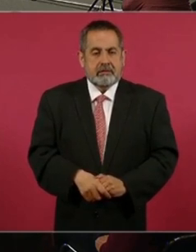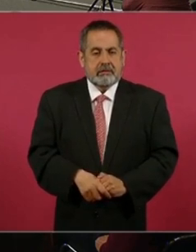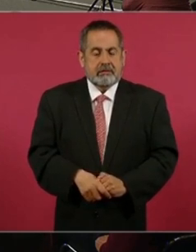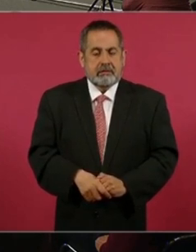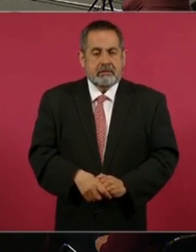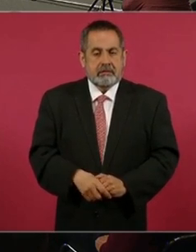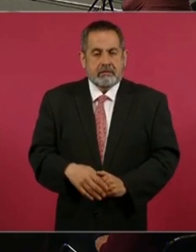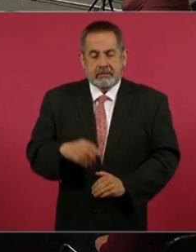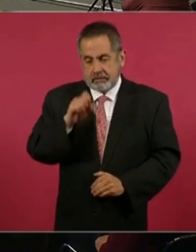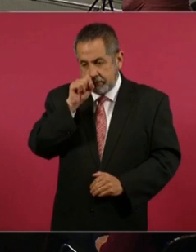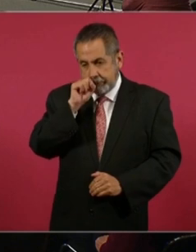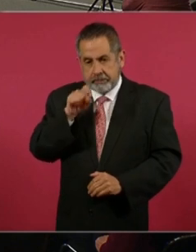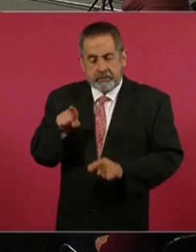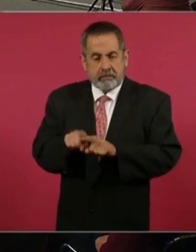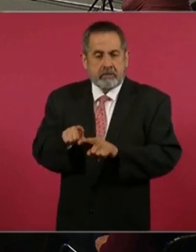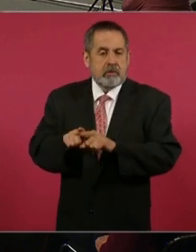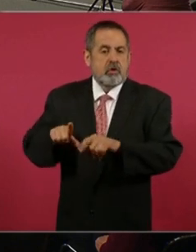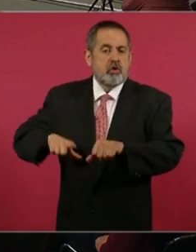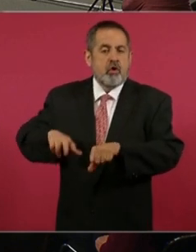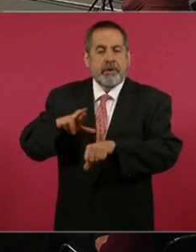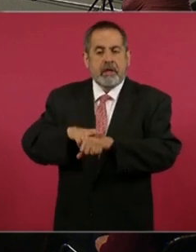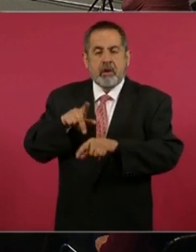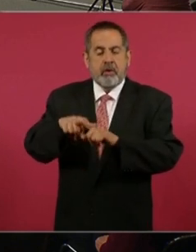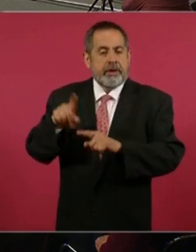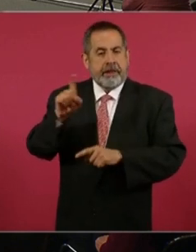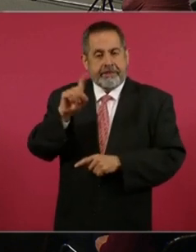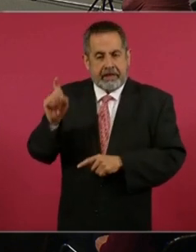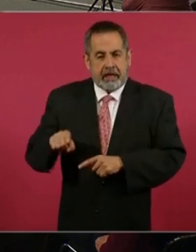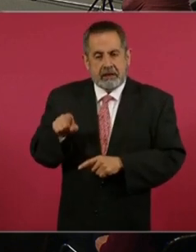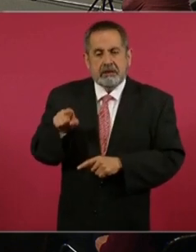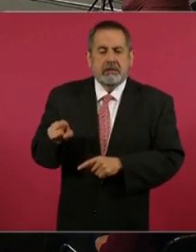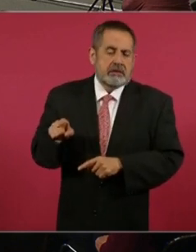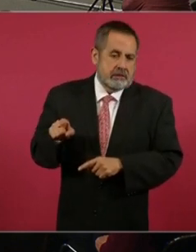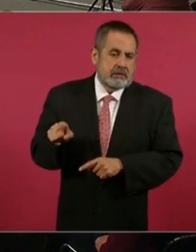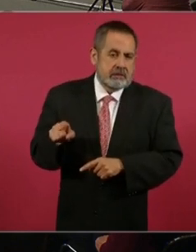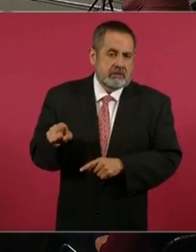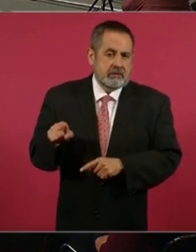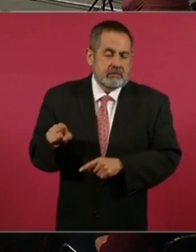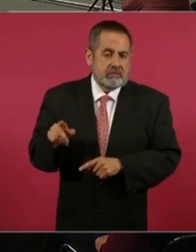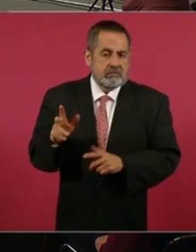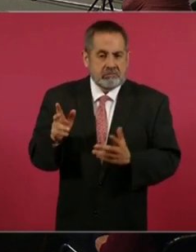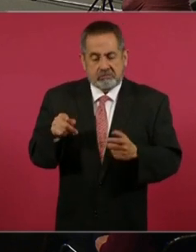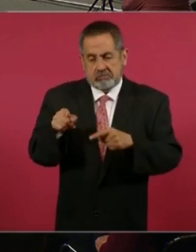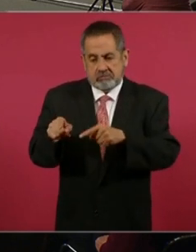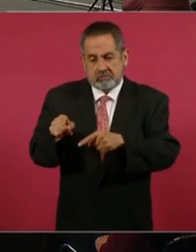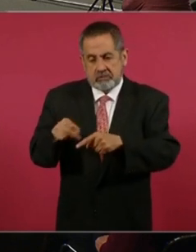Y el gobernador de Texas debe estar